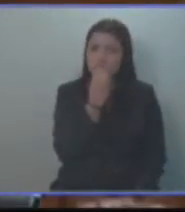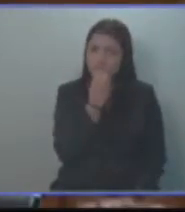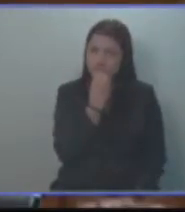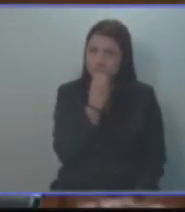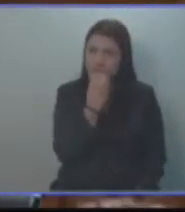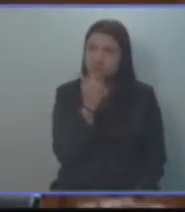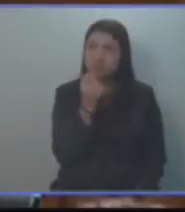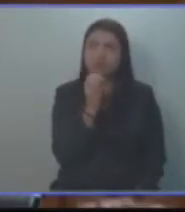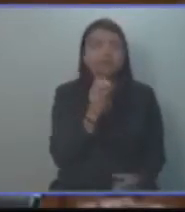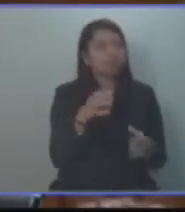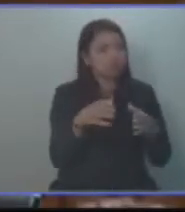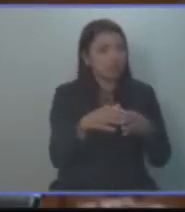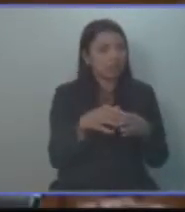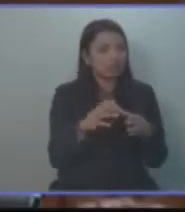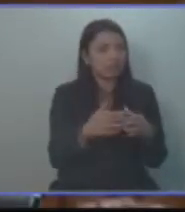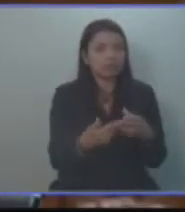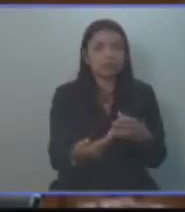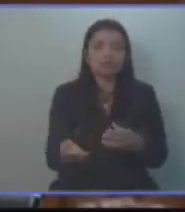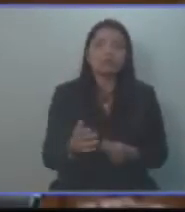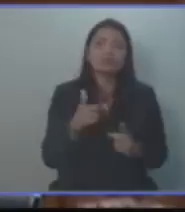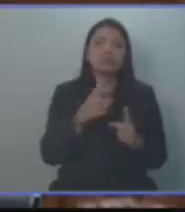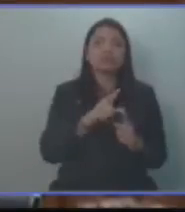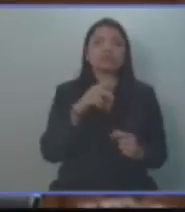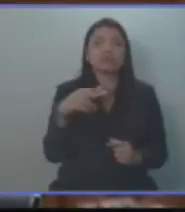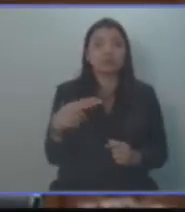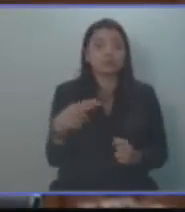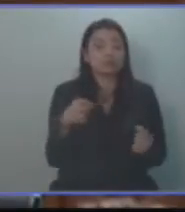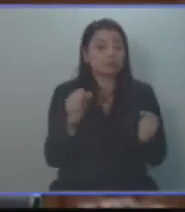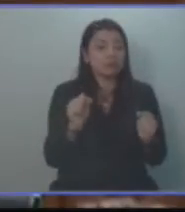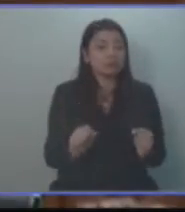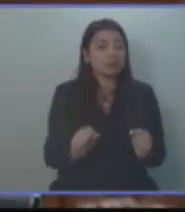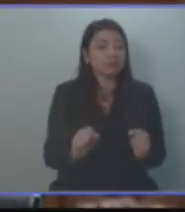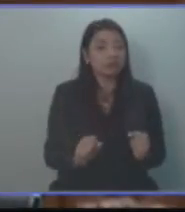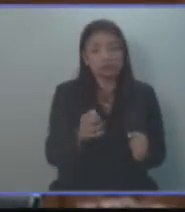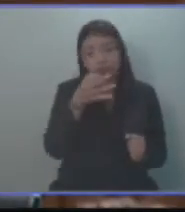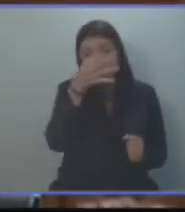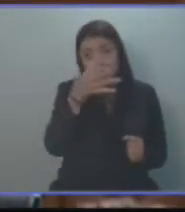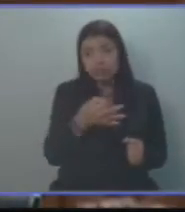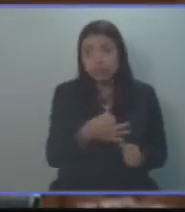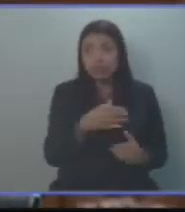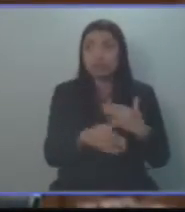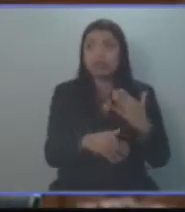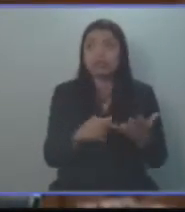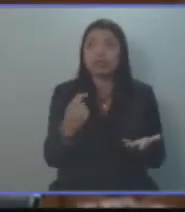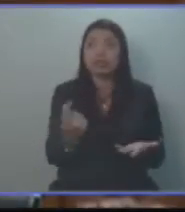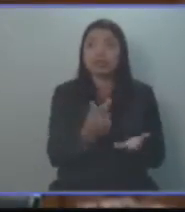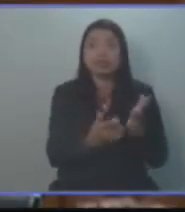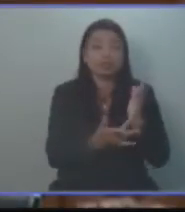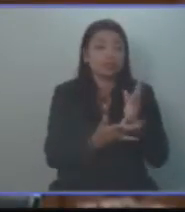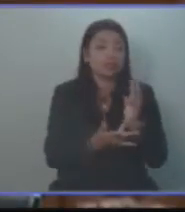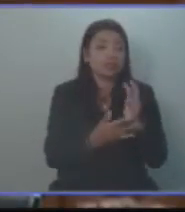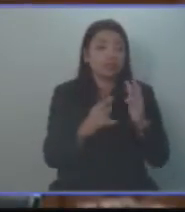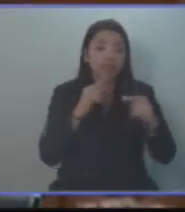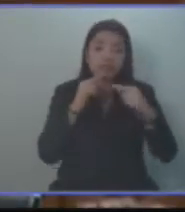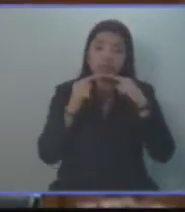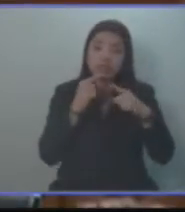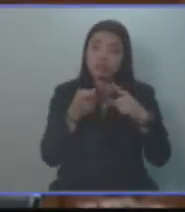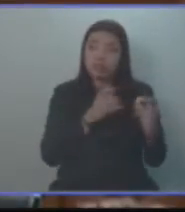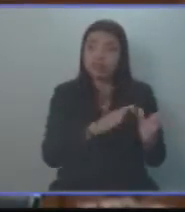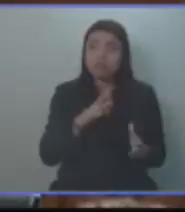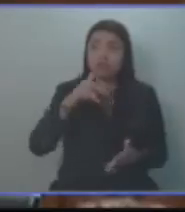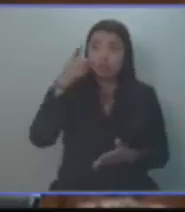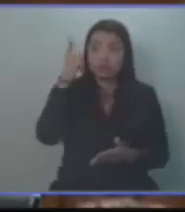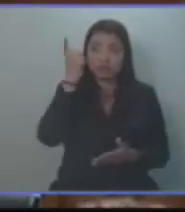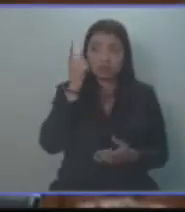calidad y cantidad. H, recibir un trato digno por parte del personal técnico, administrativo y